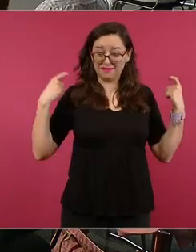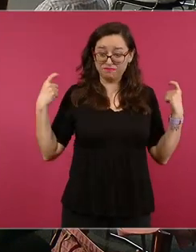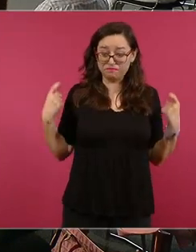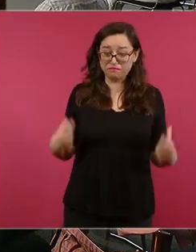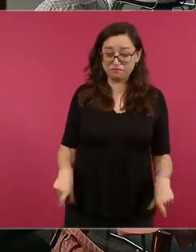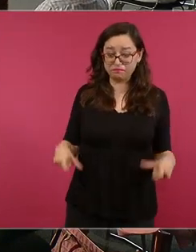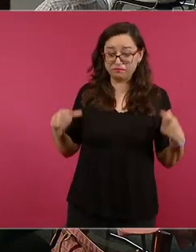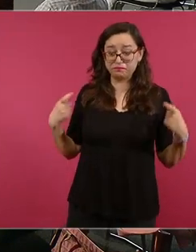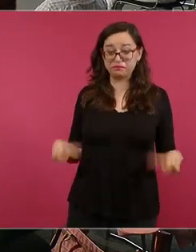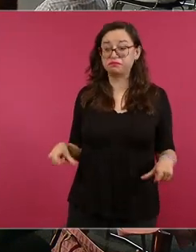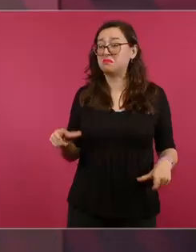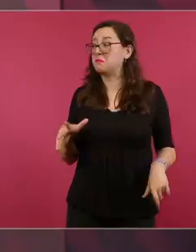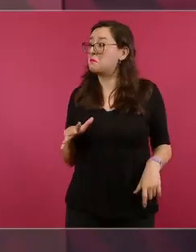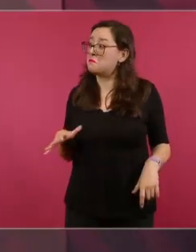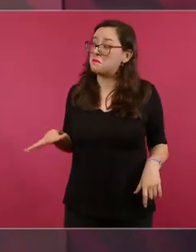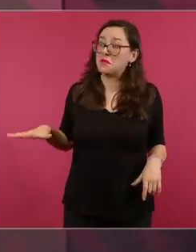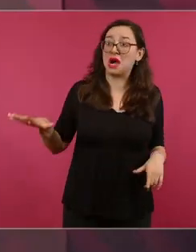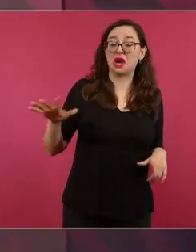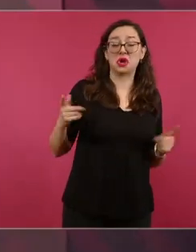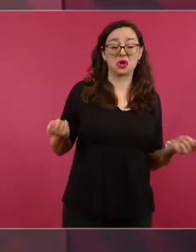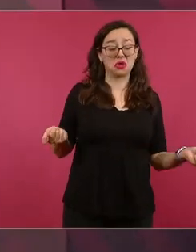que dominaba todo